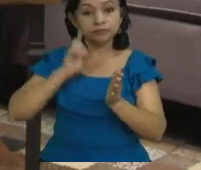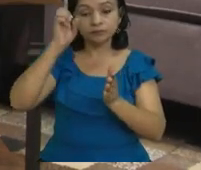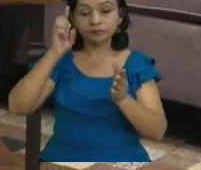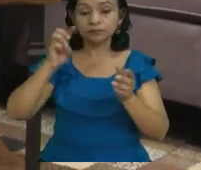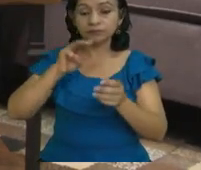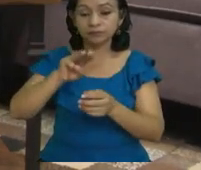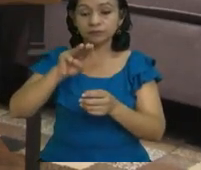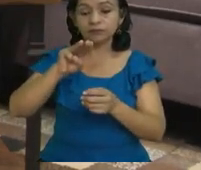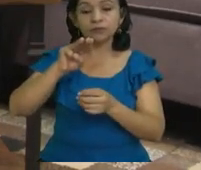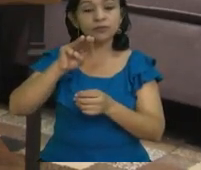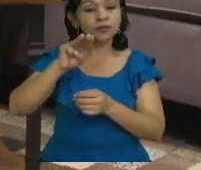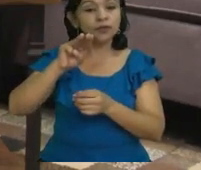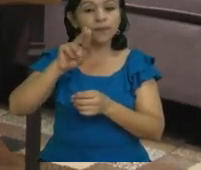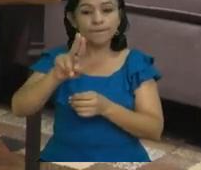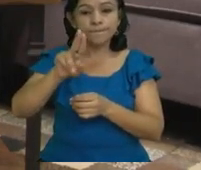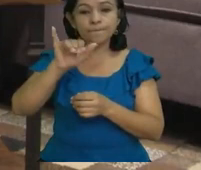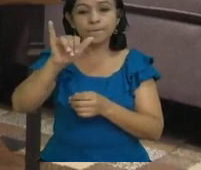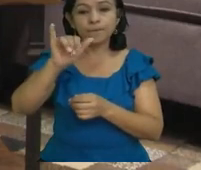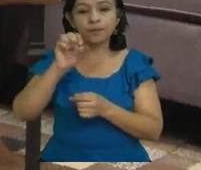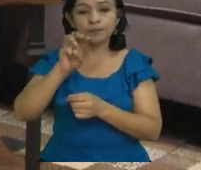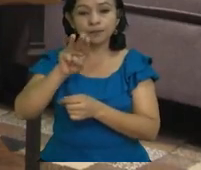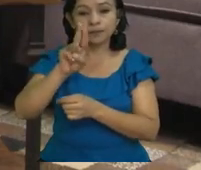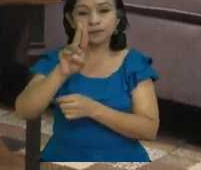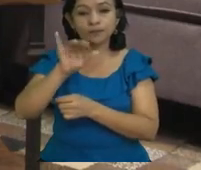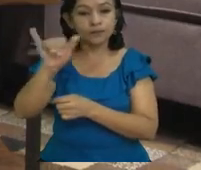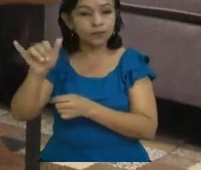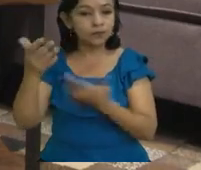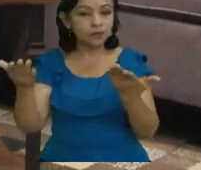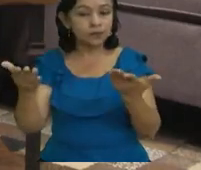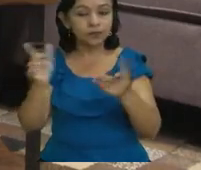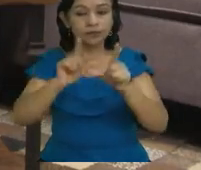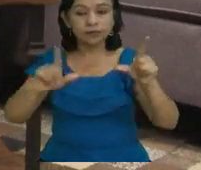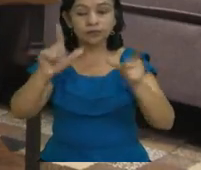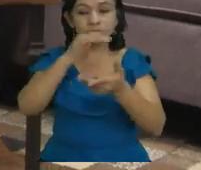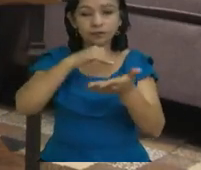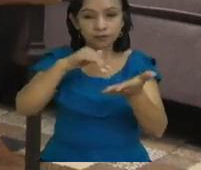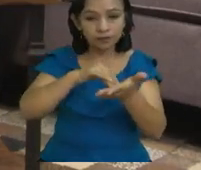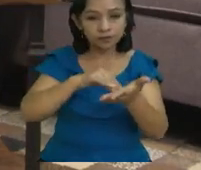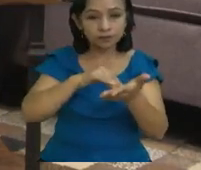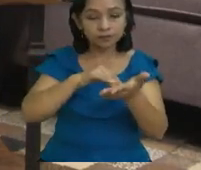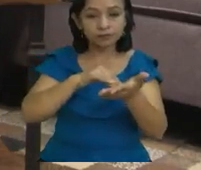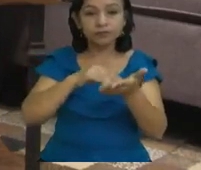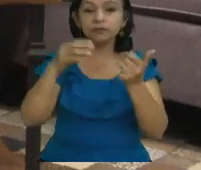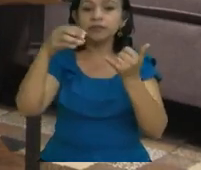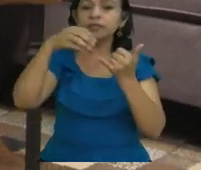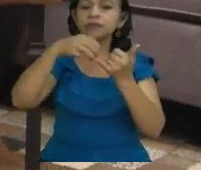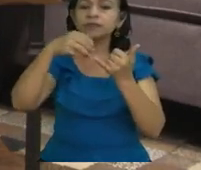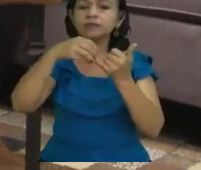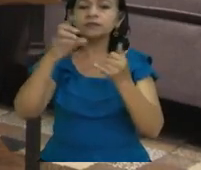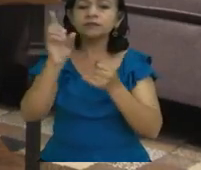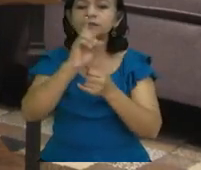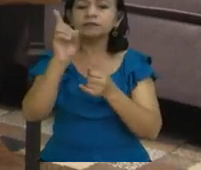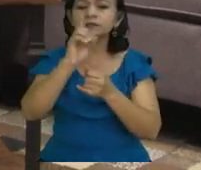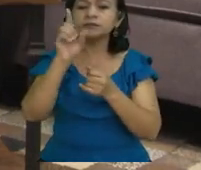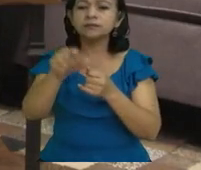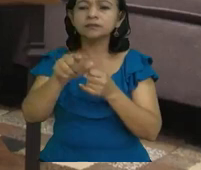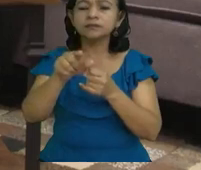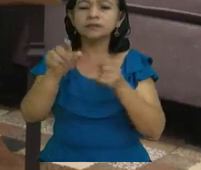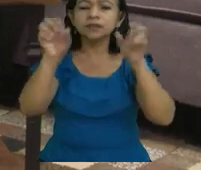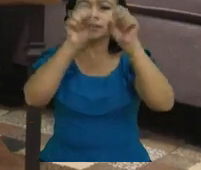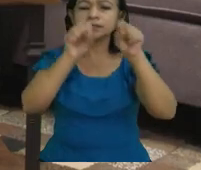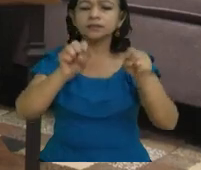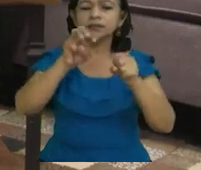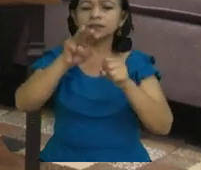Carlos Fonseca Amador, que inauguramos el año pasado, y el Centro de Desarrollo Tecnológico que tenemos en Santa María de Pantasma,